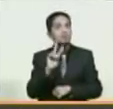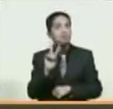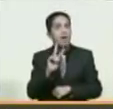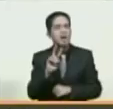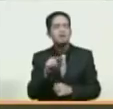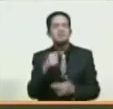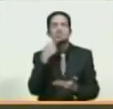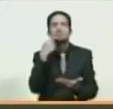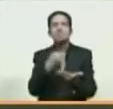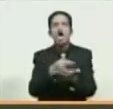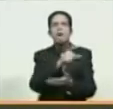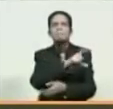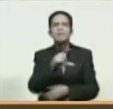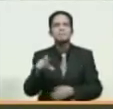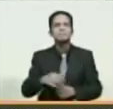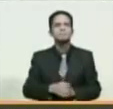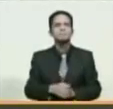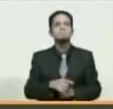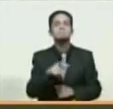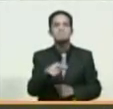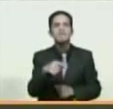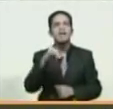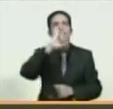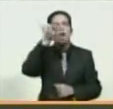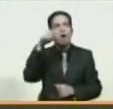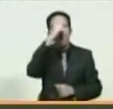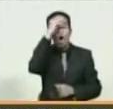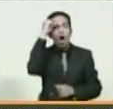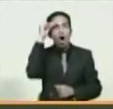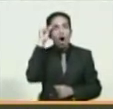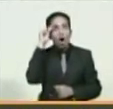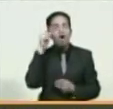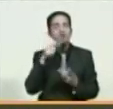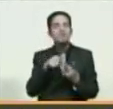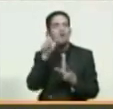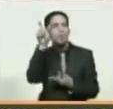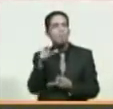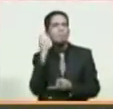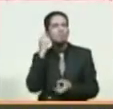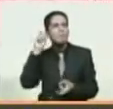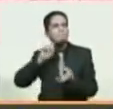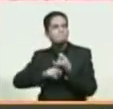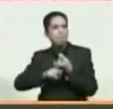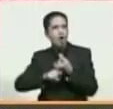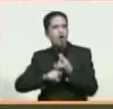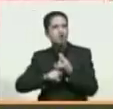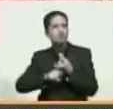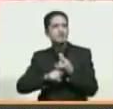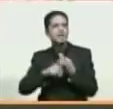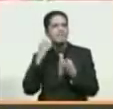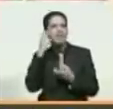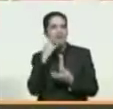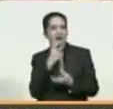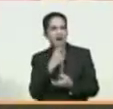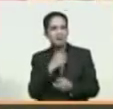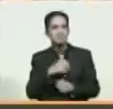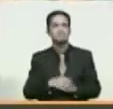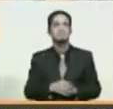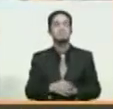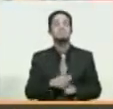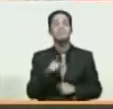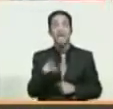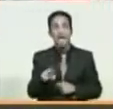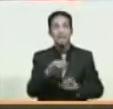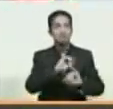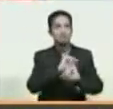y apellido. Se llama Julio Borges, se llama Lilian Tintori, se llama Enrique Capriles. Tienen